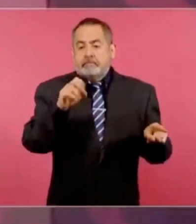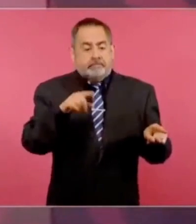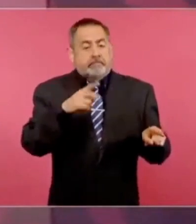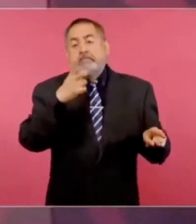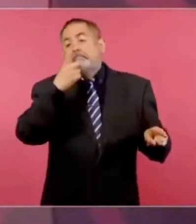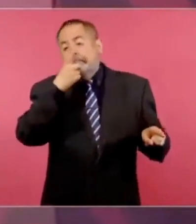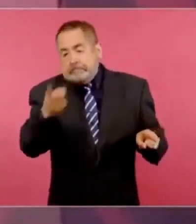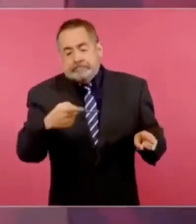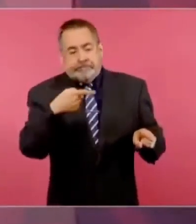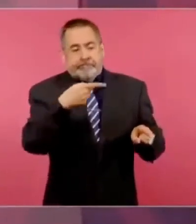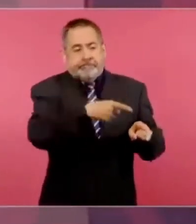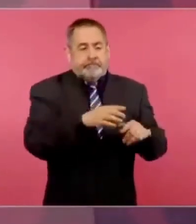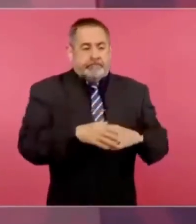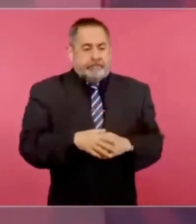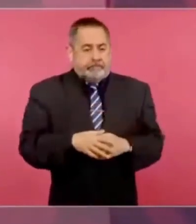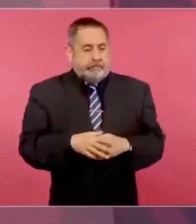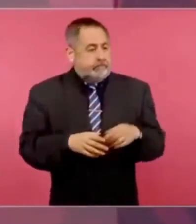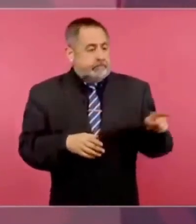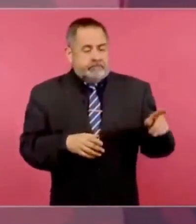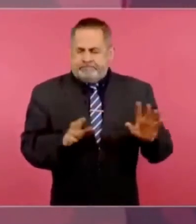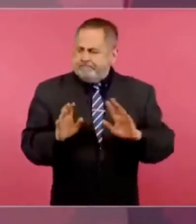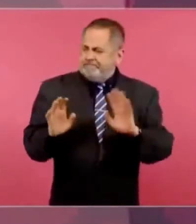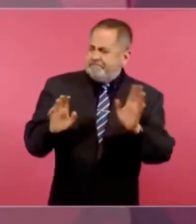De que Latinus,